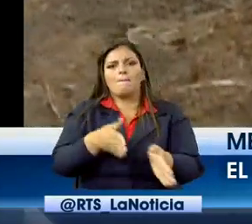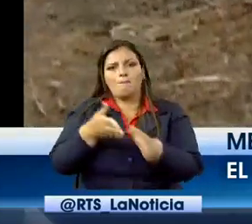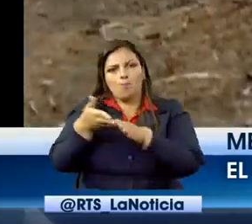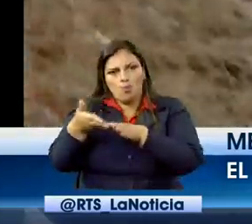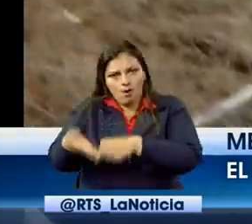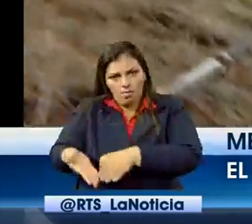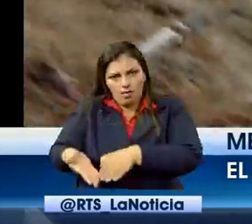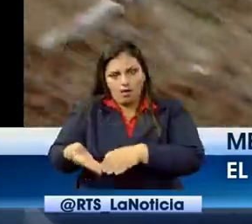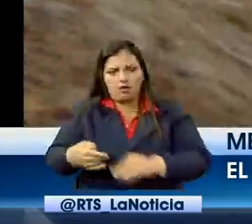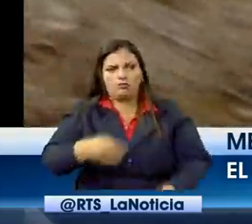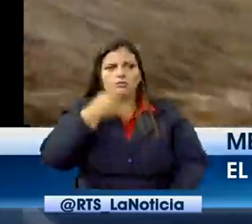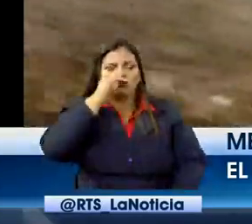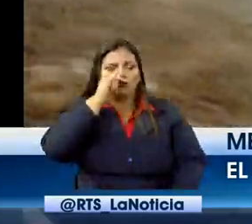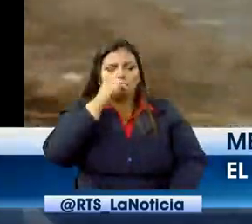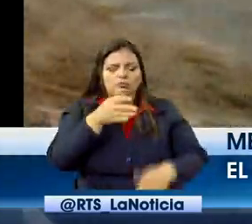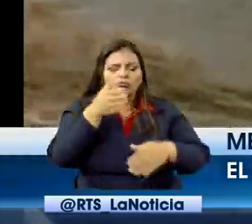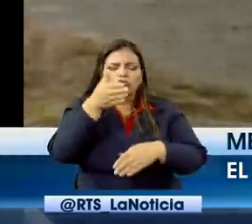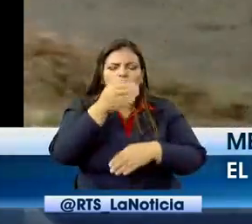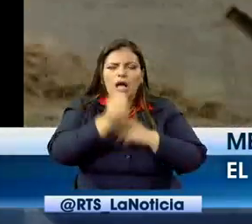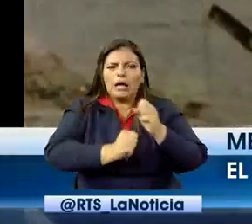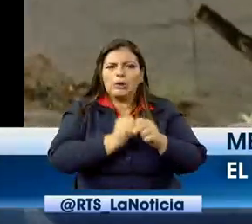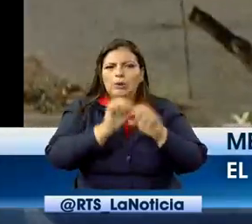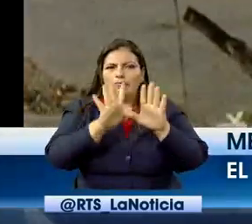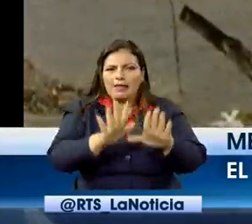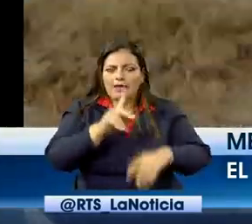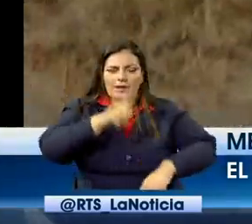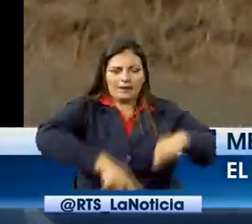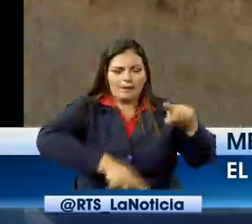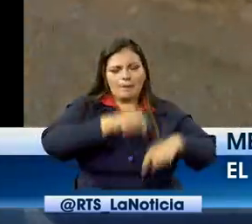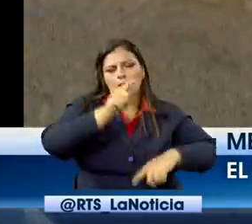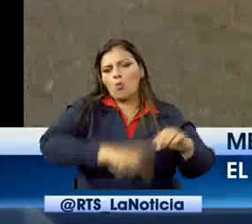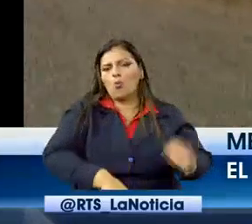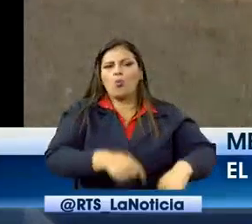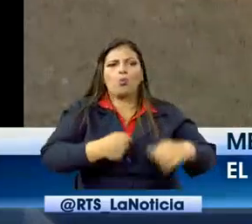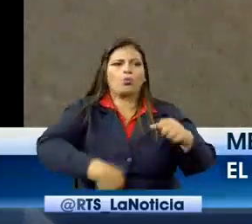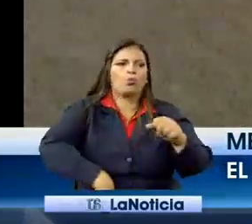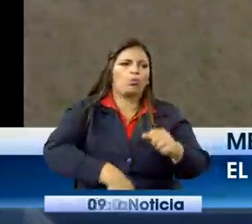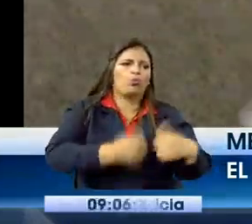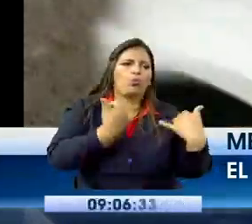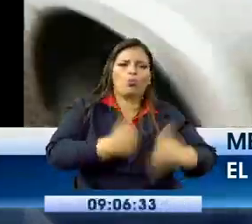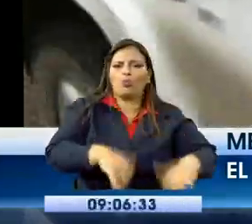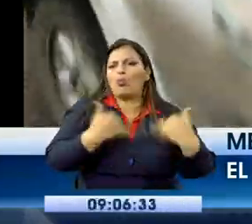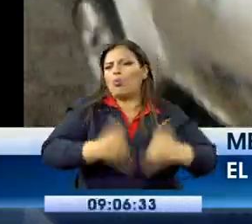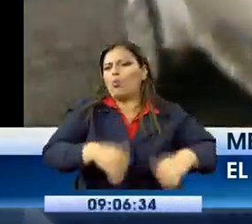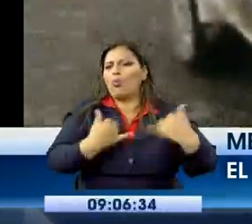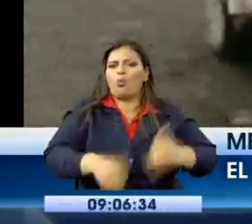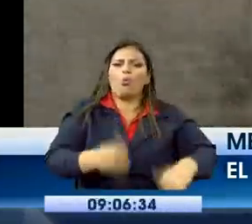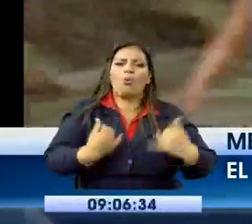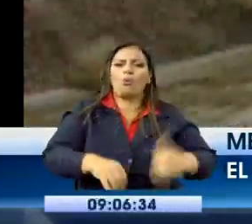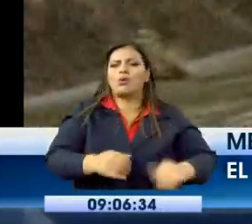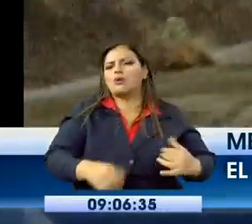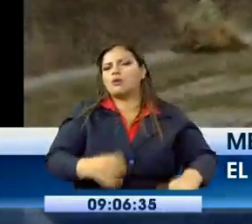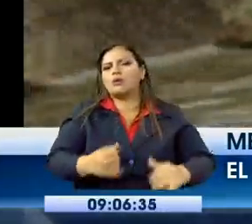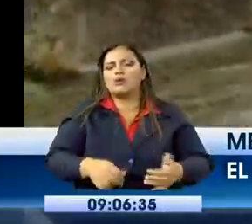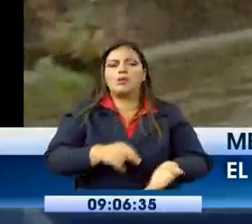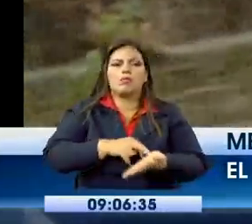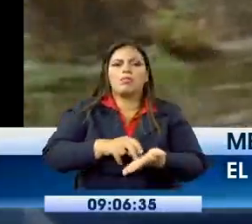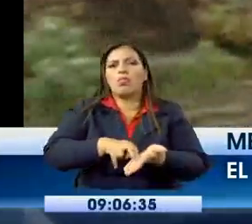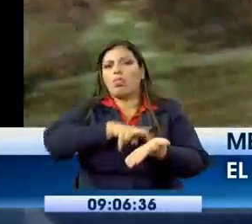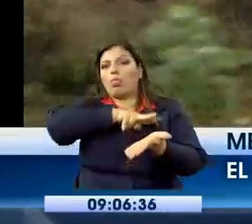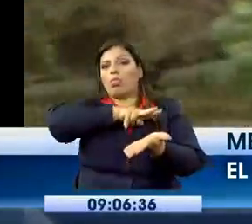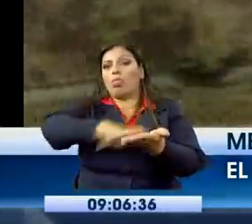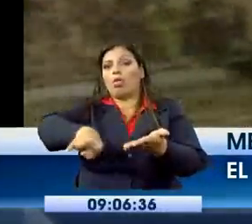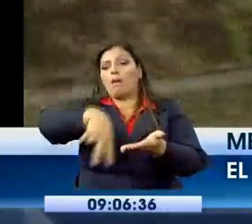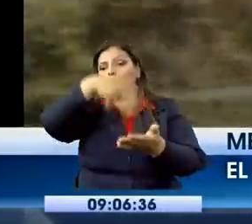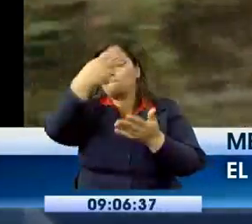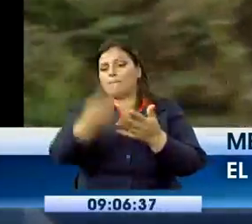10 años de edad jugaba con sus amigos cuando, en medio de la alegría, el chico cayó al agua. Las sonrisas se